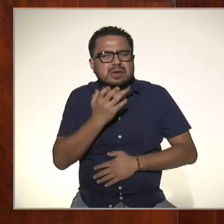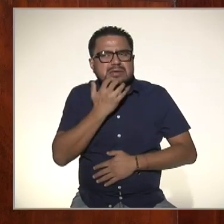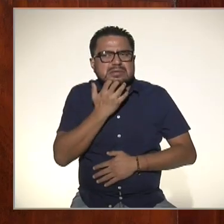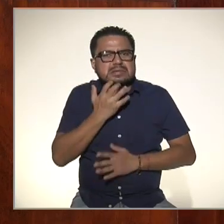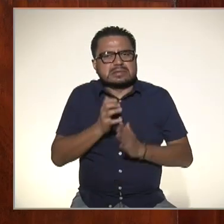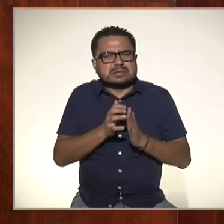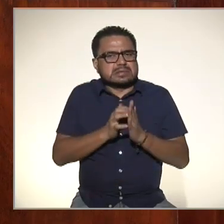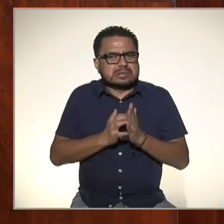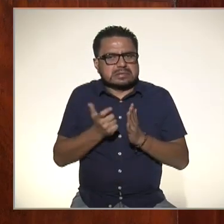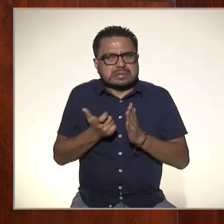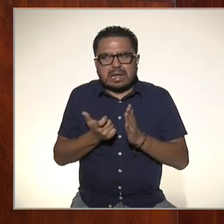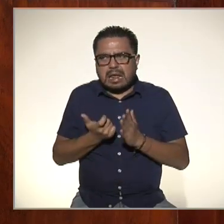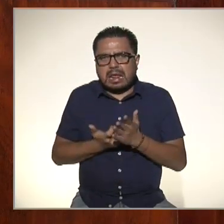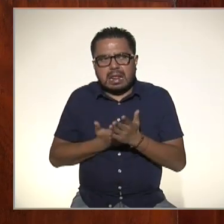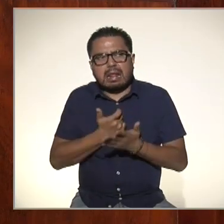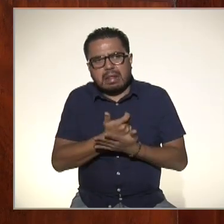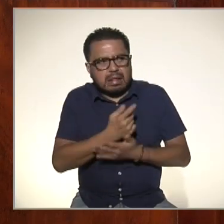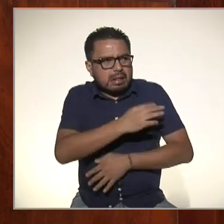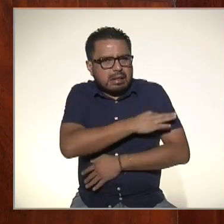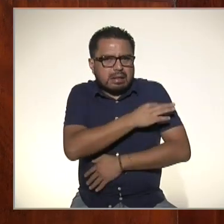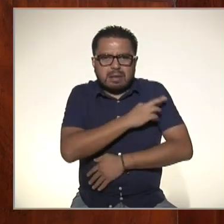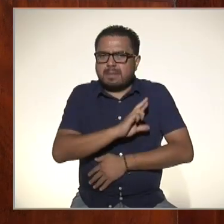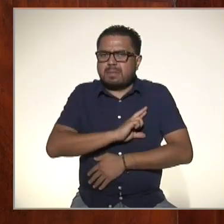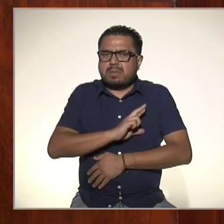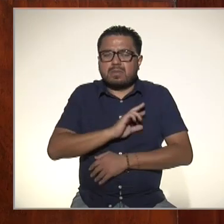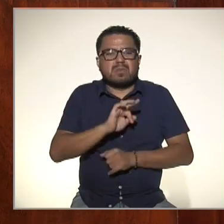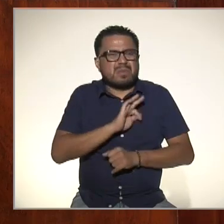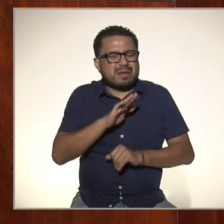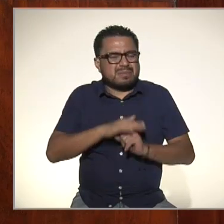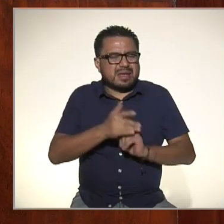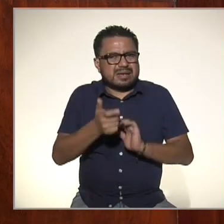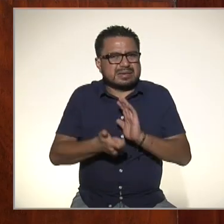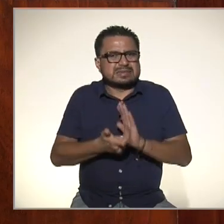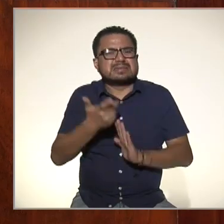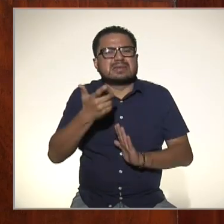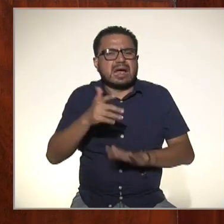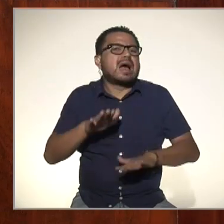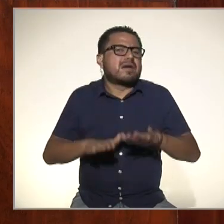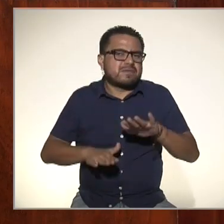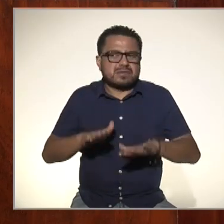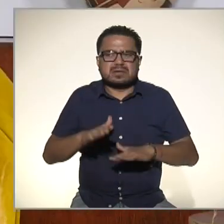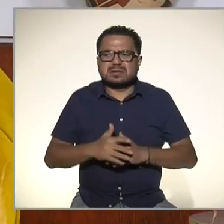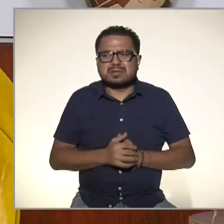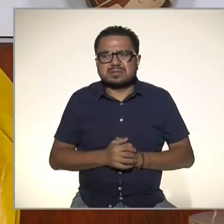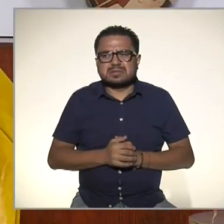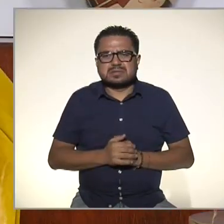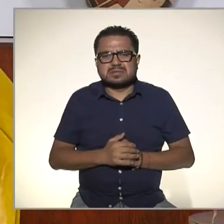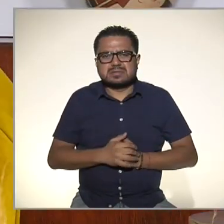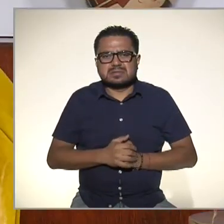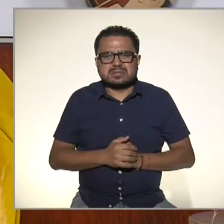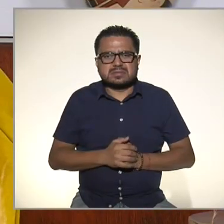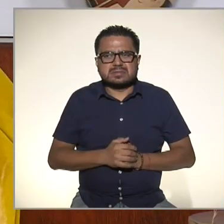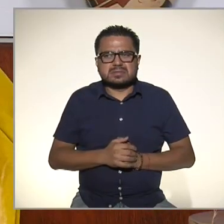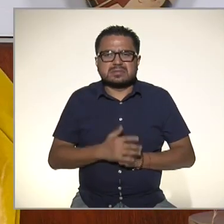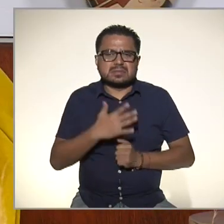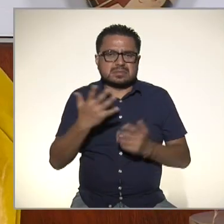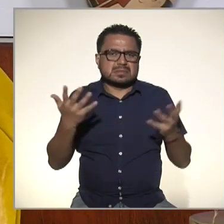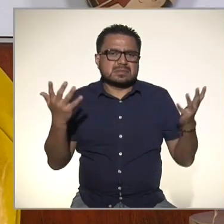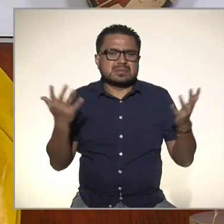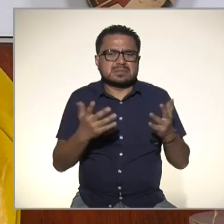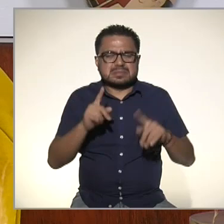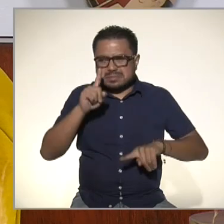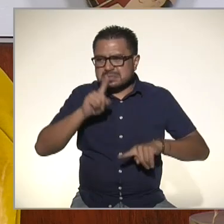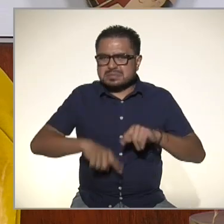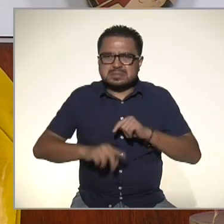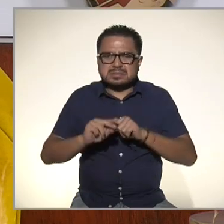gasto que implica la vacuna por medio privado, que puede ser costosa algunas veces. Ok. Me hicieron vasectomía, pero